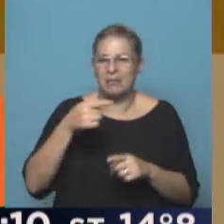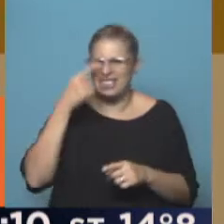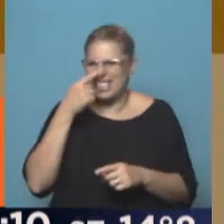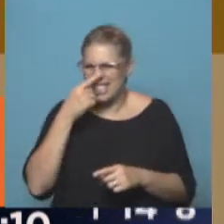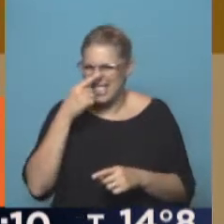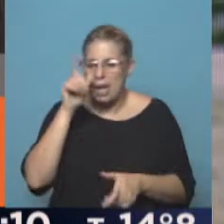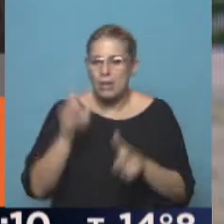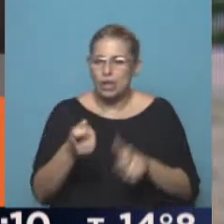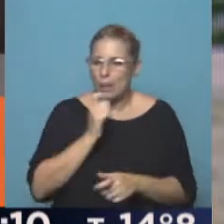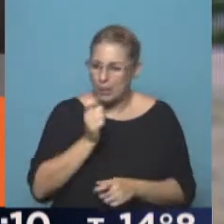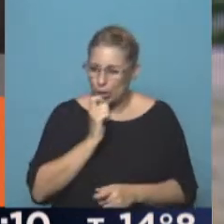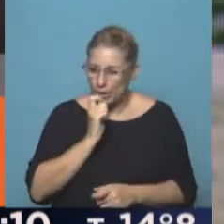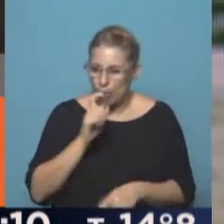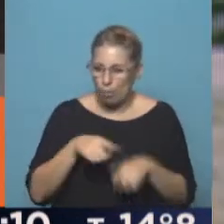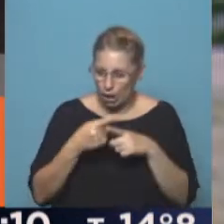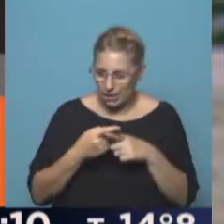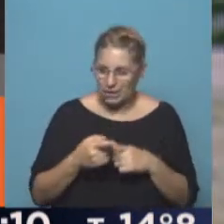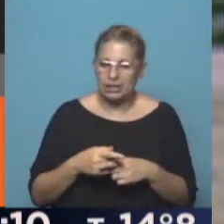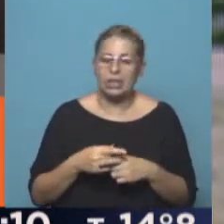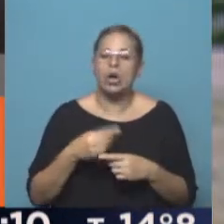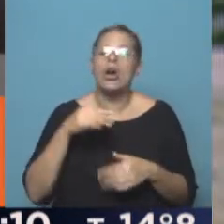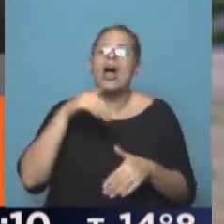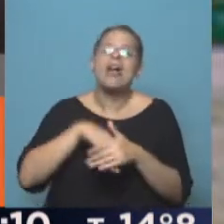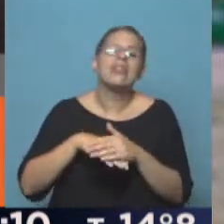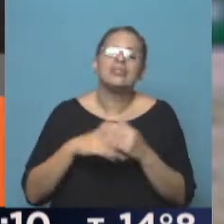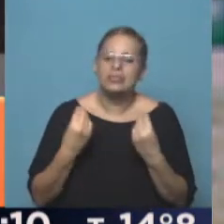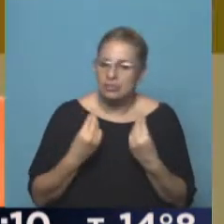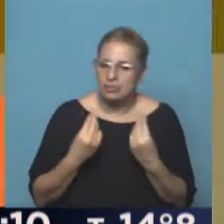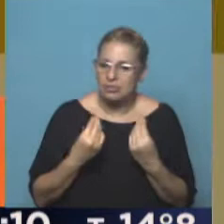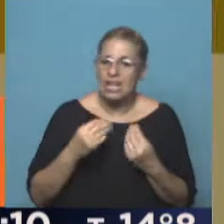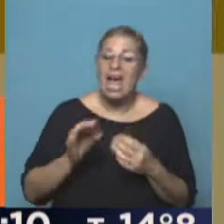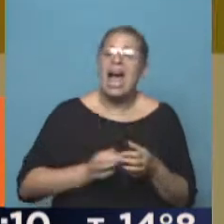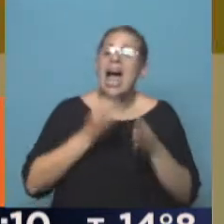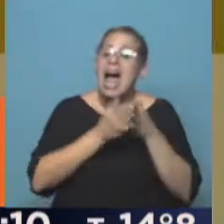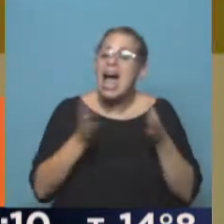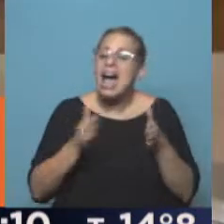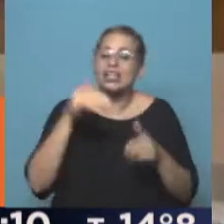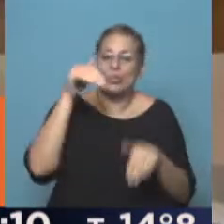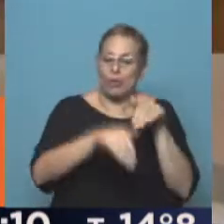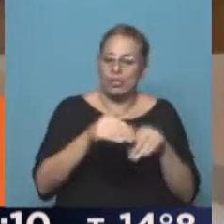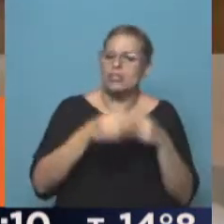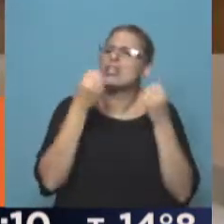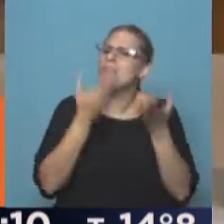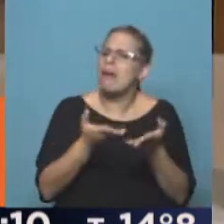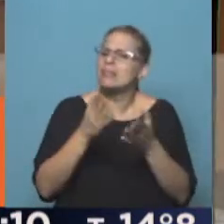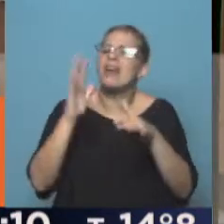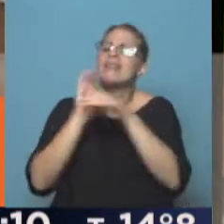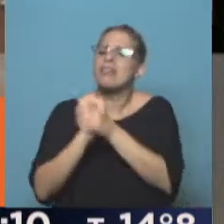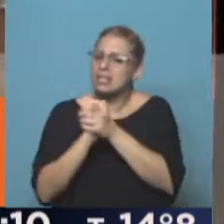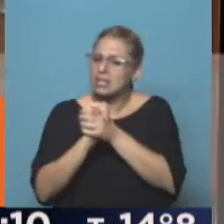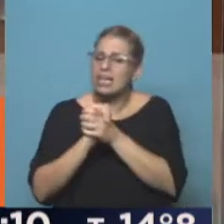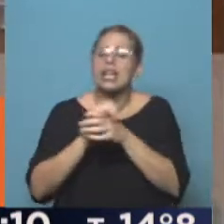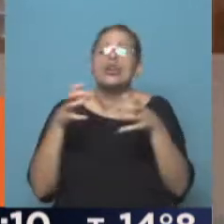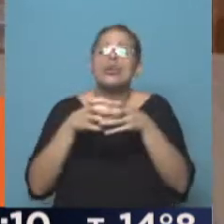hacemos periodismo político es un poco las internas y en un año electoral que a ver qué pasa con el radicalismo qué pasa con